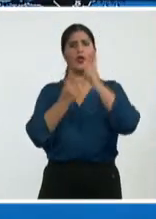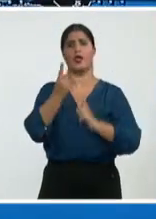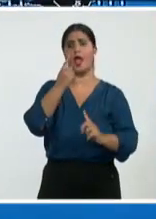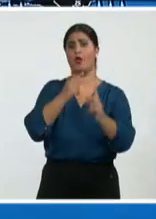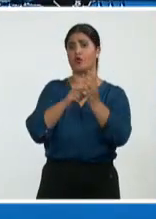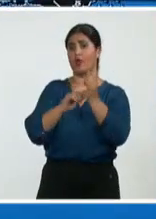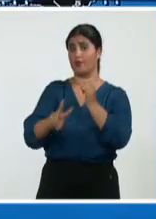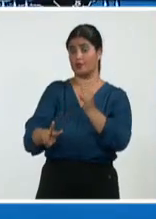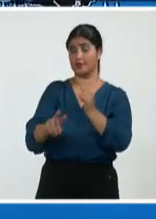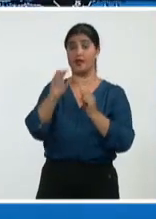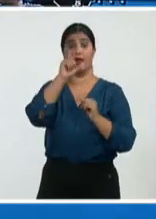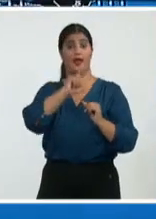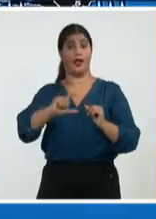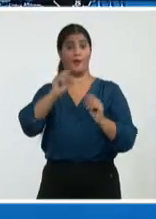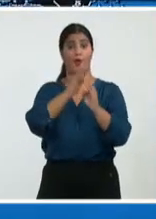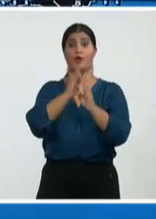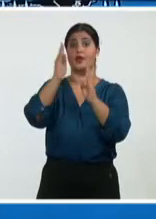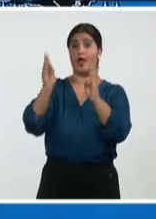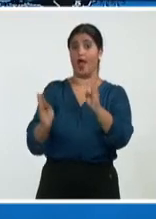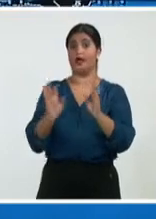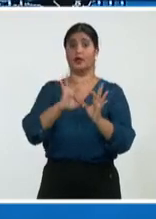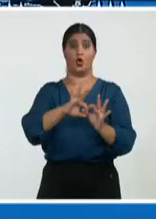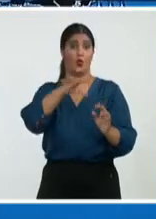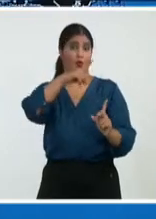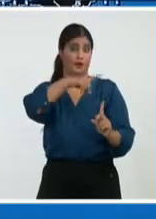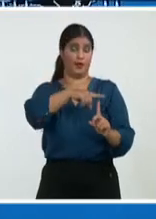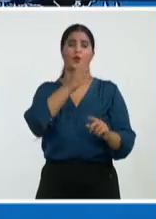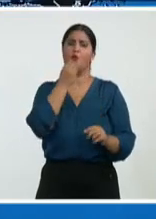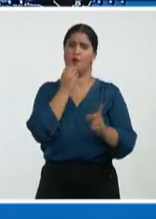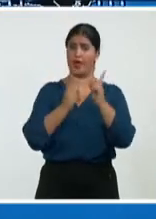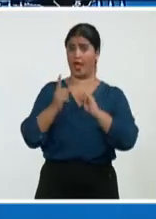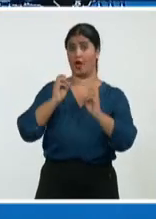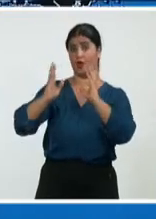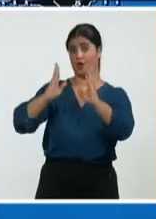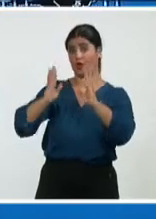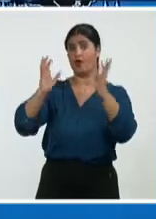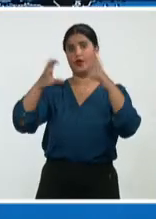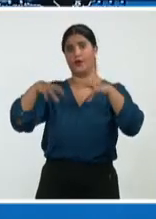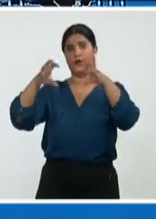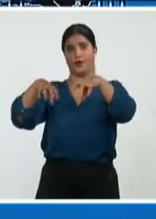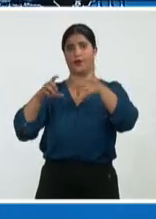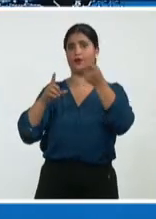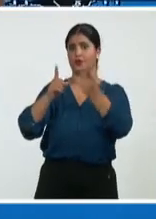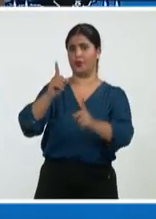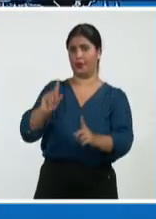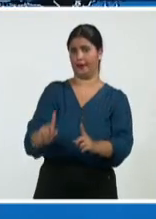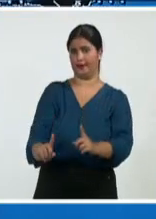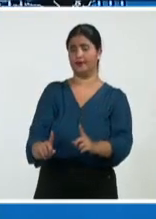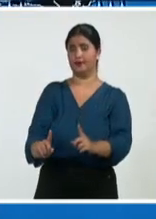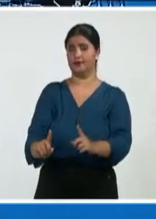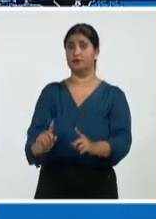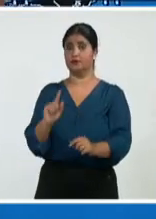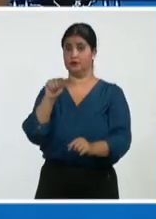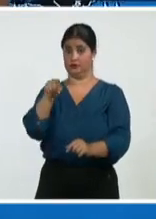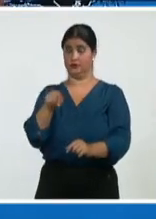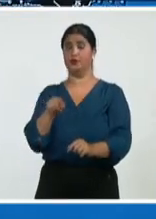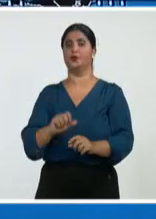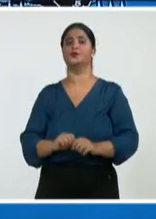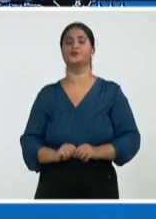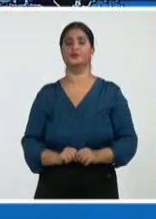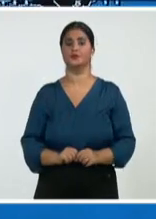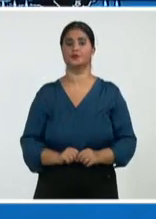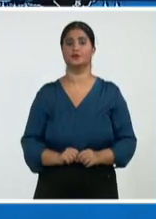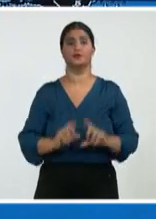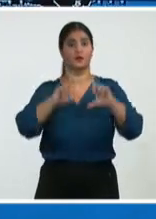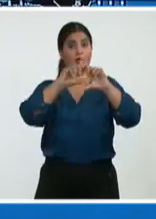desde camagüey hasta la provincia de guantánamo donde son posibles chubascos tormentas eléctricas que resultarán más aisladas en el resto del